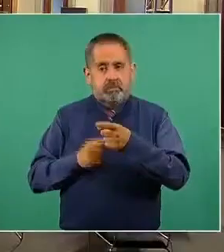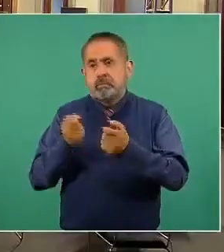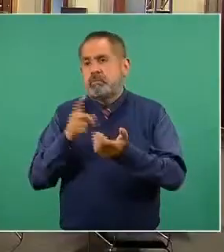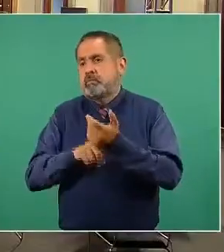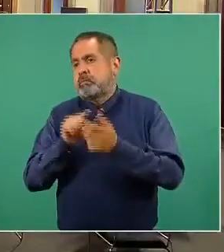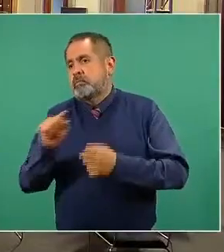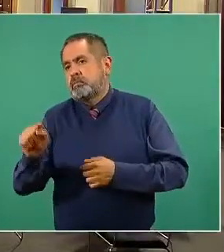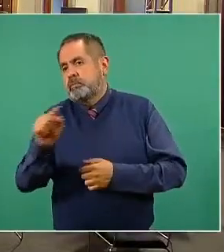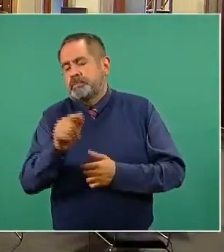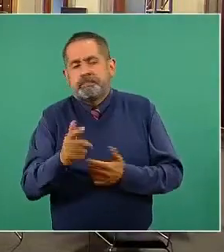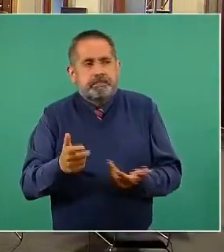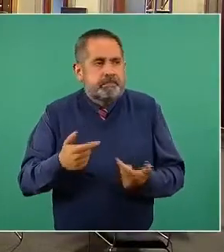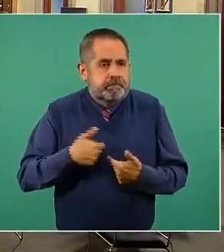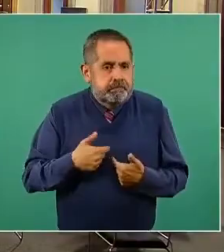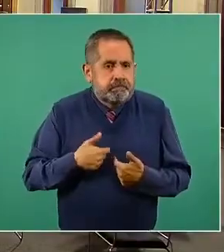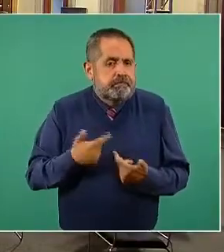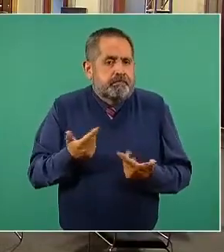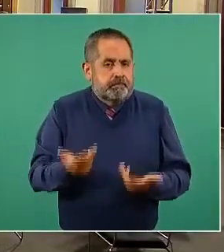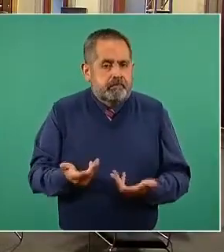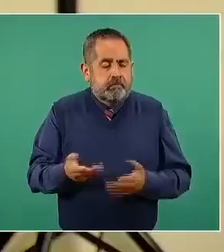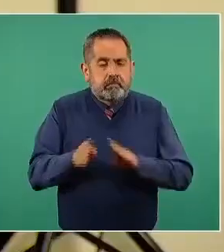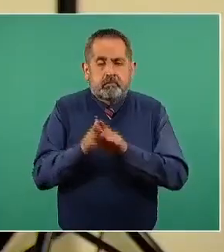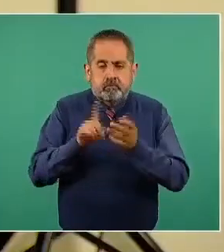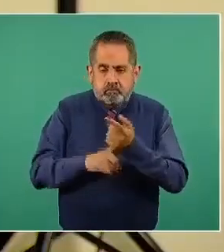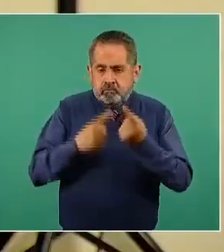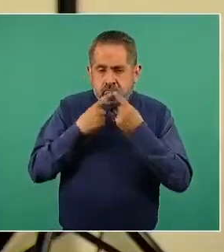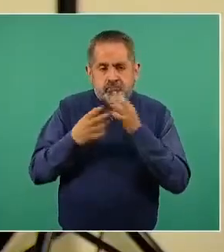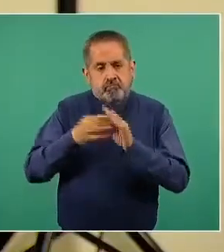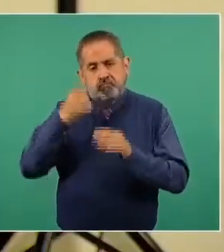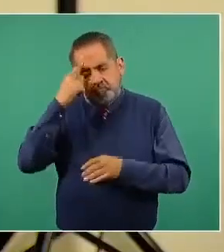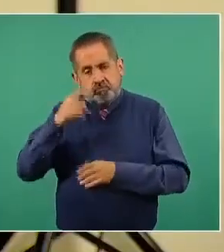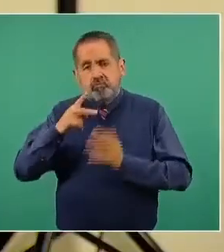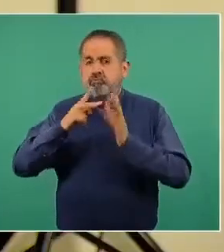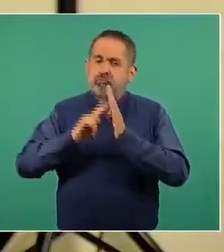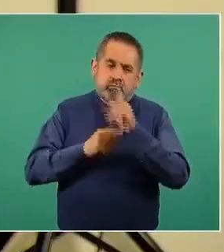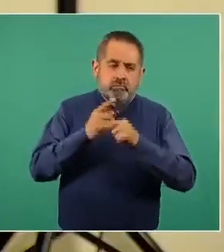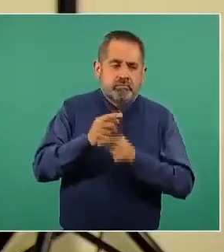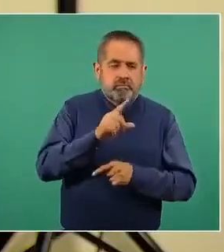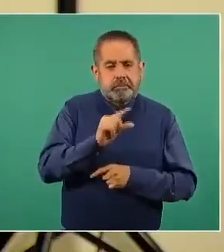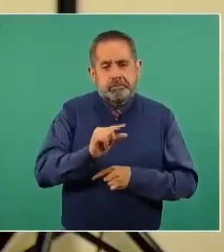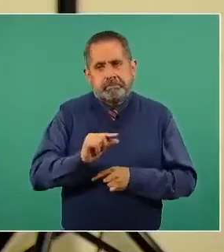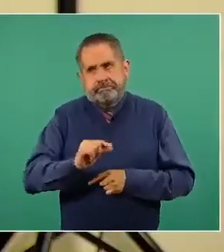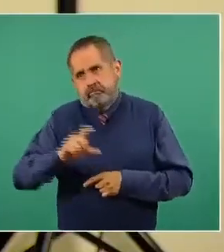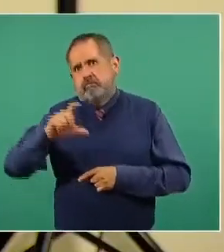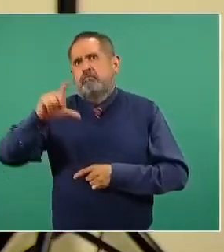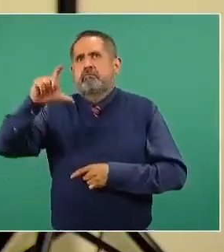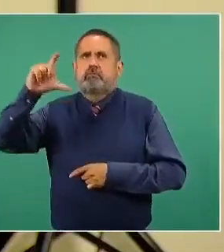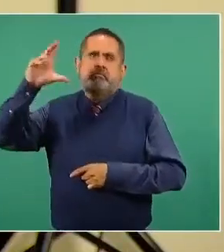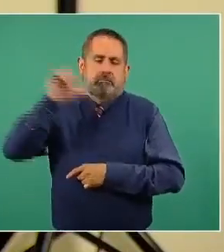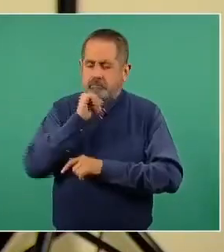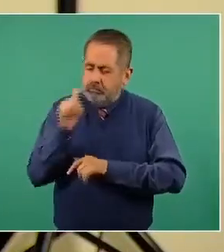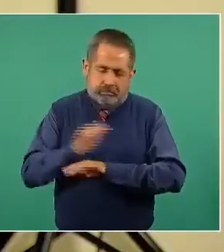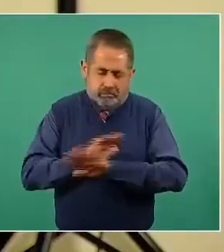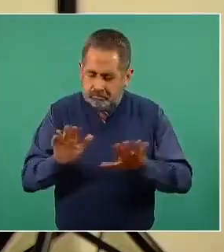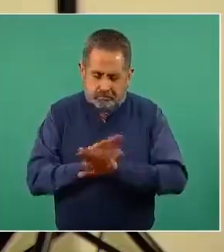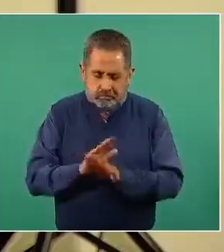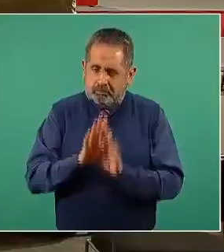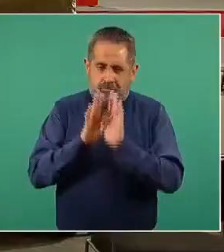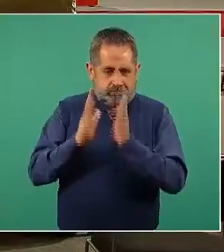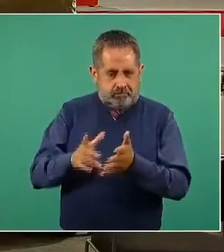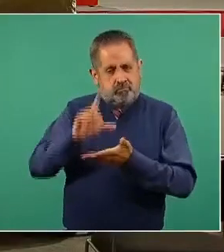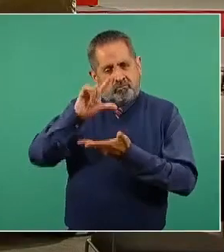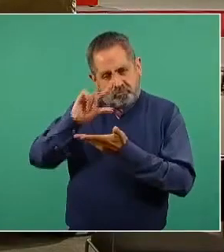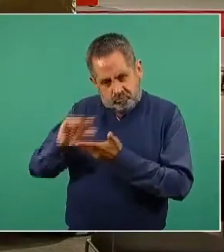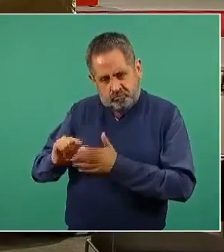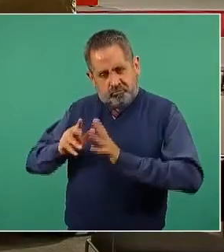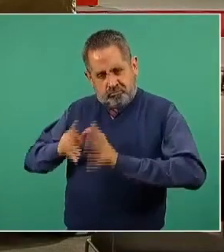cifras? ¿Qué tendríamos que hacer realmente para que no hubiera un rebrote o esa tercera ola que usted lo